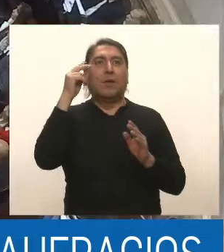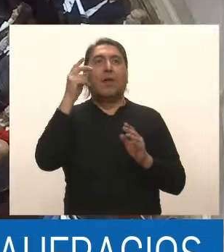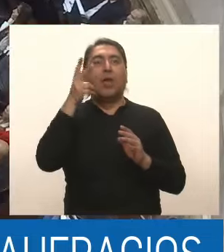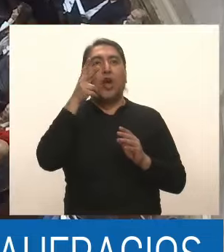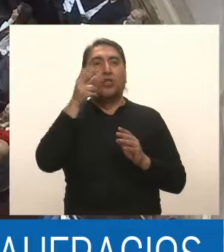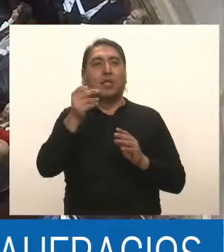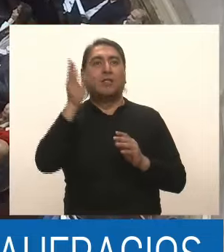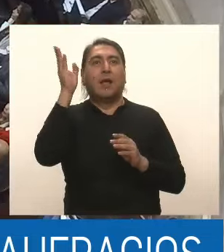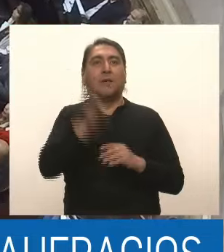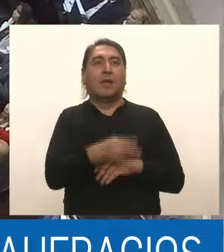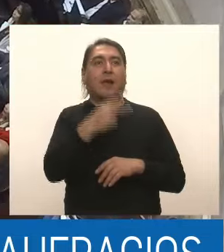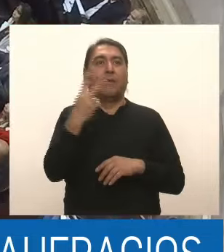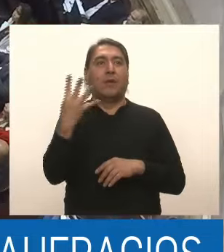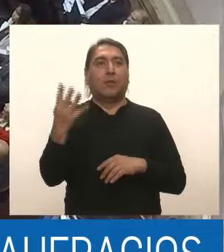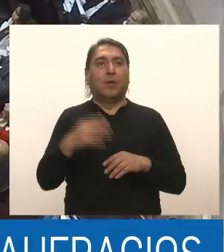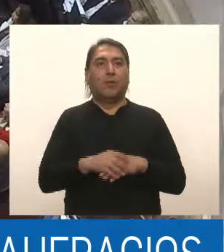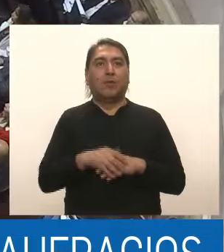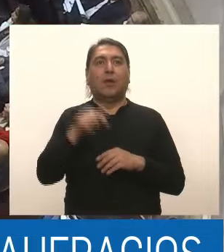Se vota.